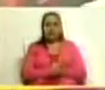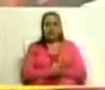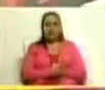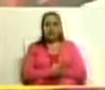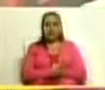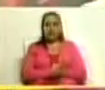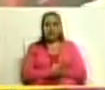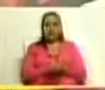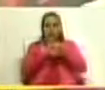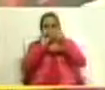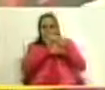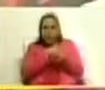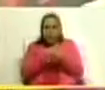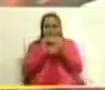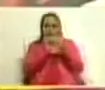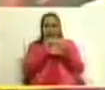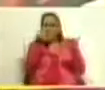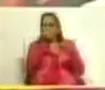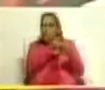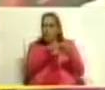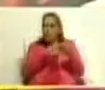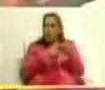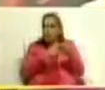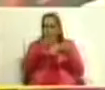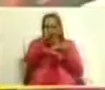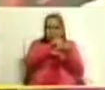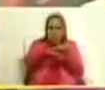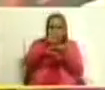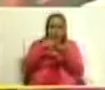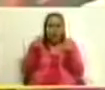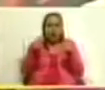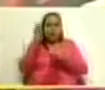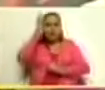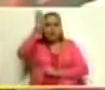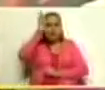para el diseño y el dibujo colectivo del futuro.